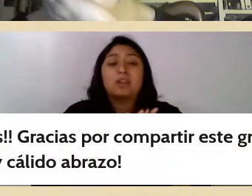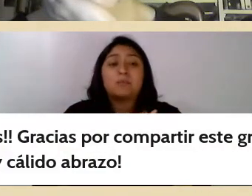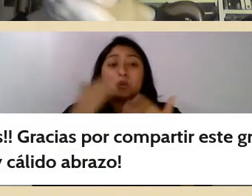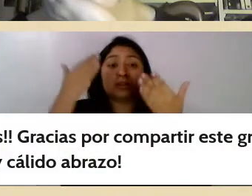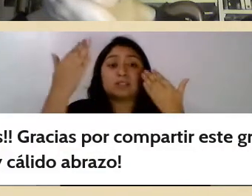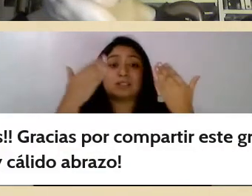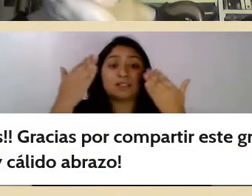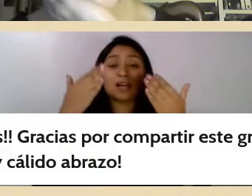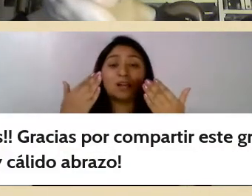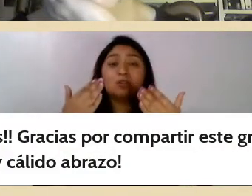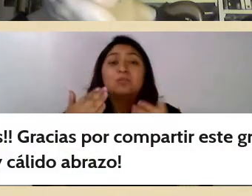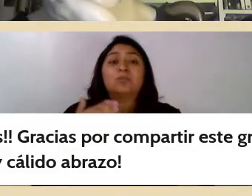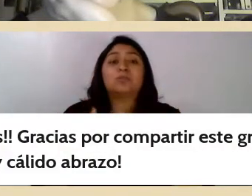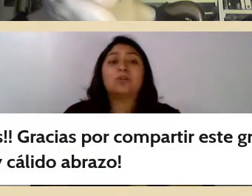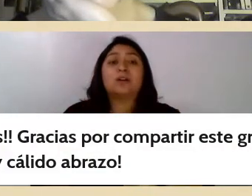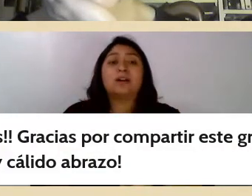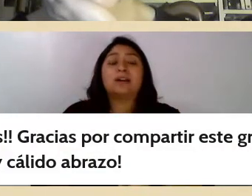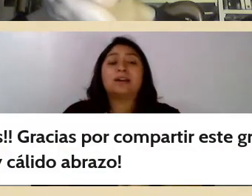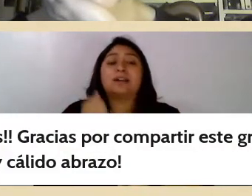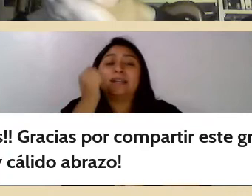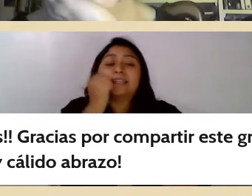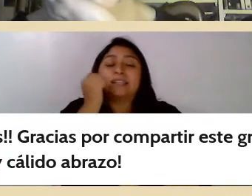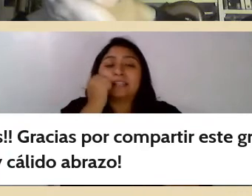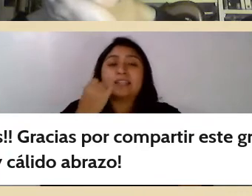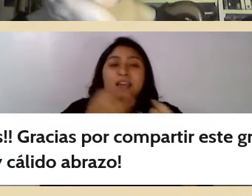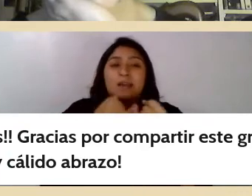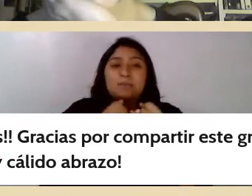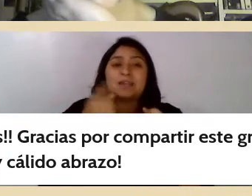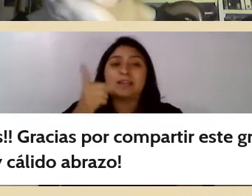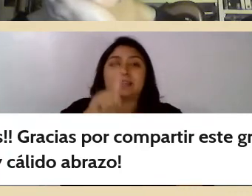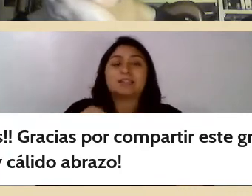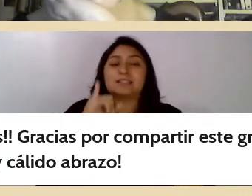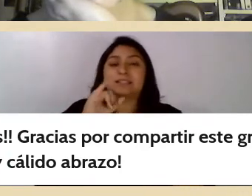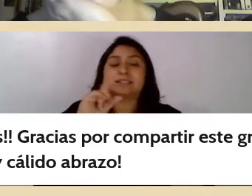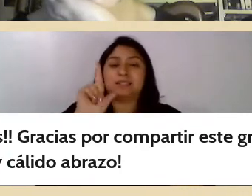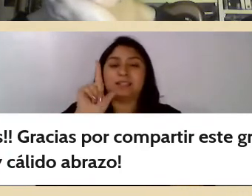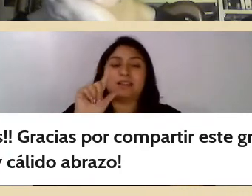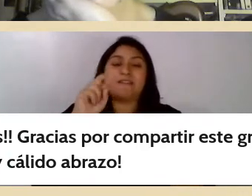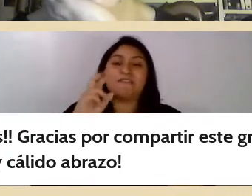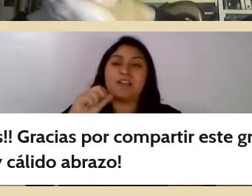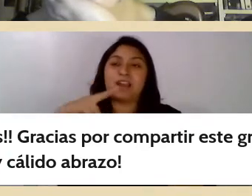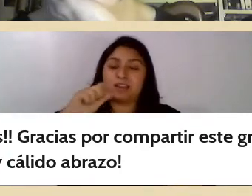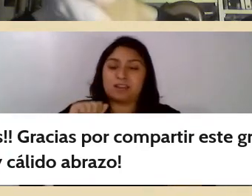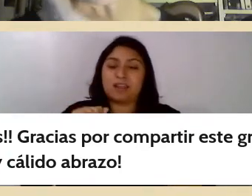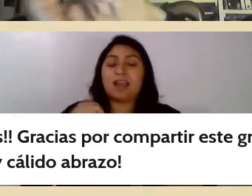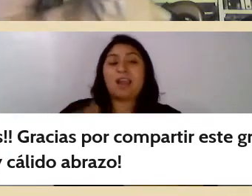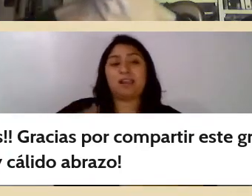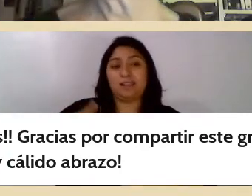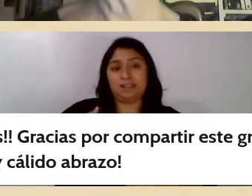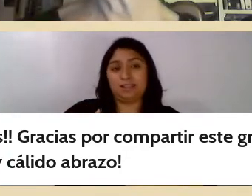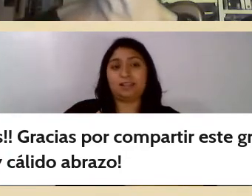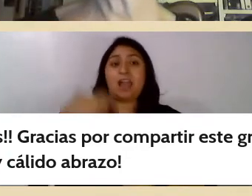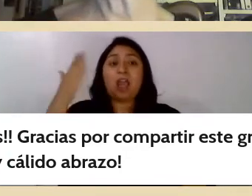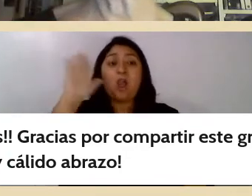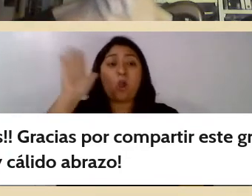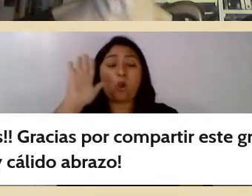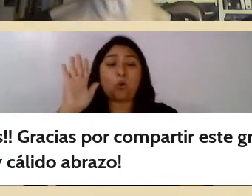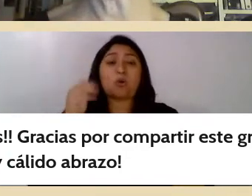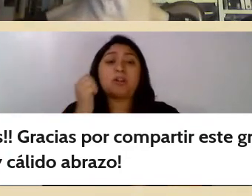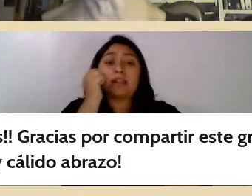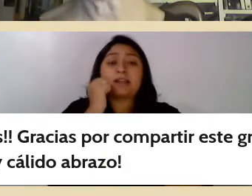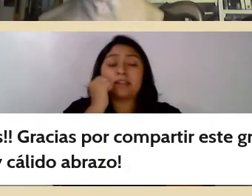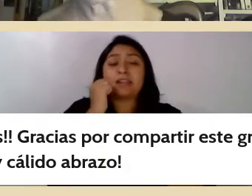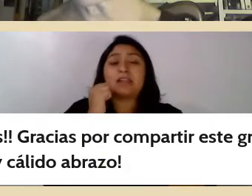nuestra queridísima amiga Silvana Lobay de Argentina. Dice: hola, muy queridos colegas, gracias por compartir este gran